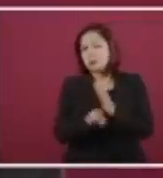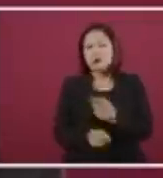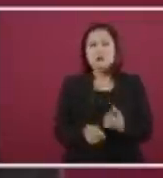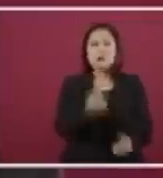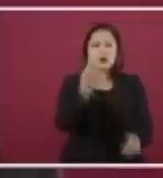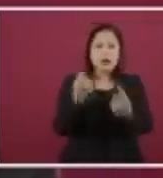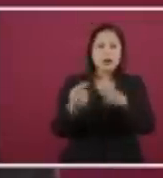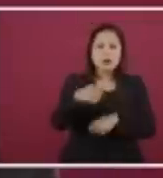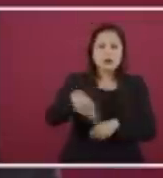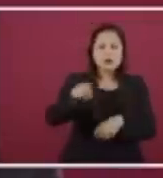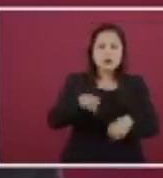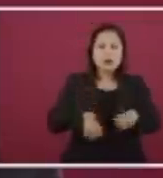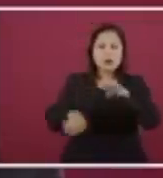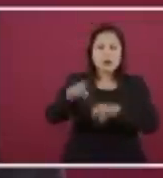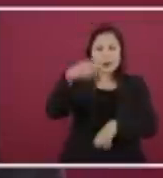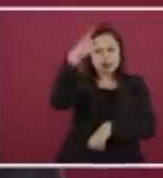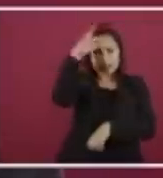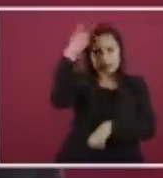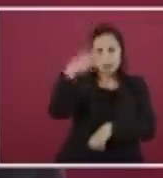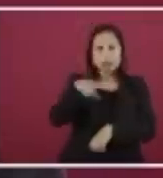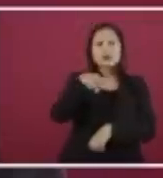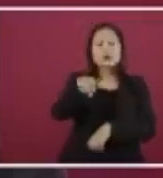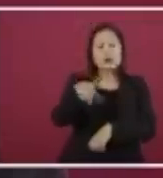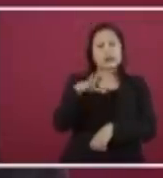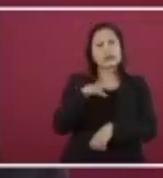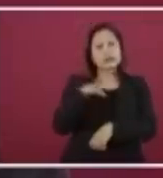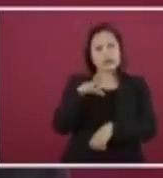estaciones, que tienen gasolineras,